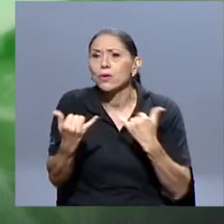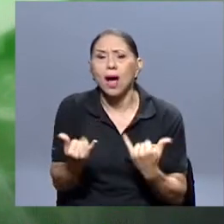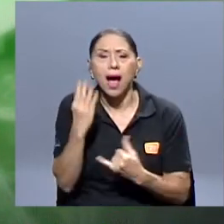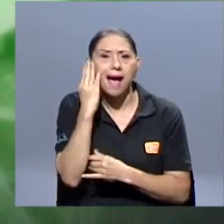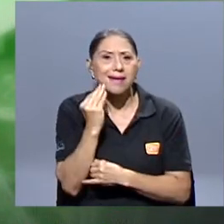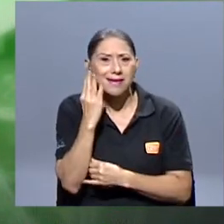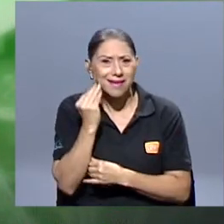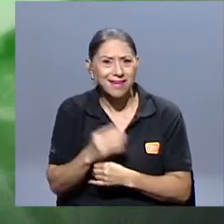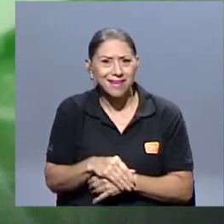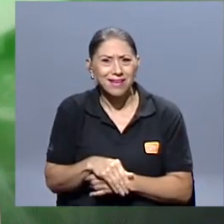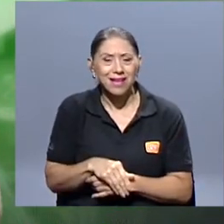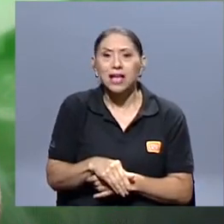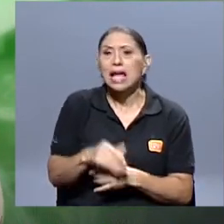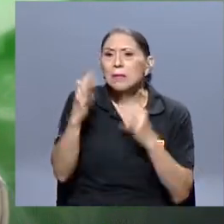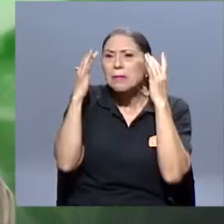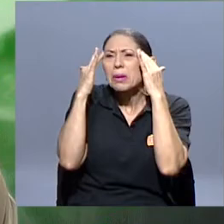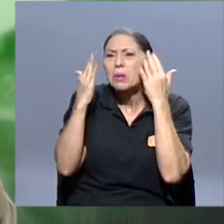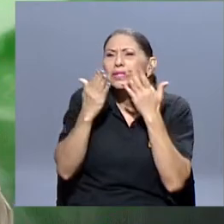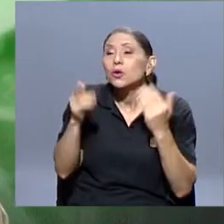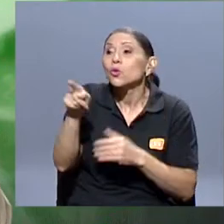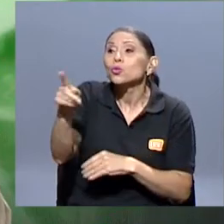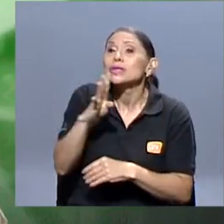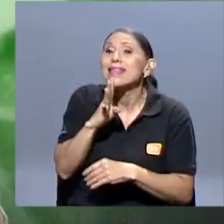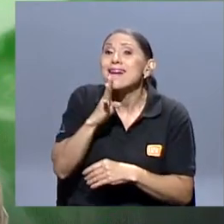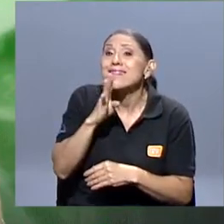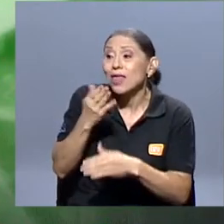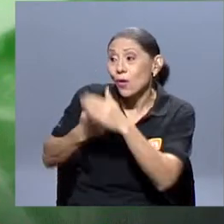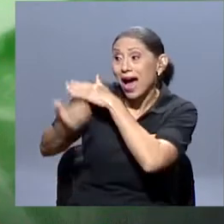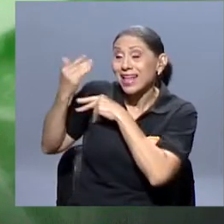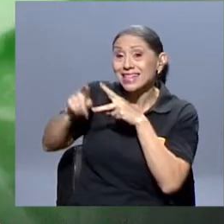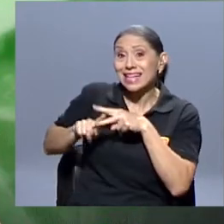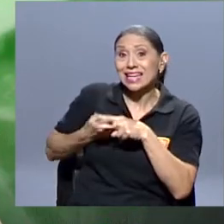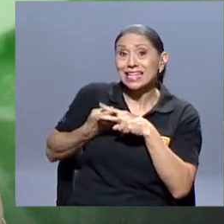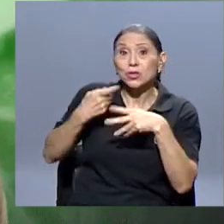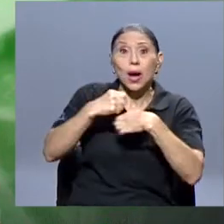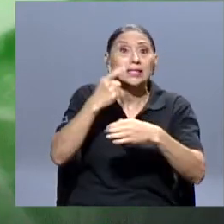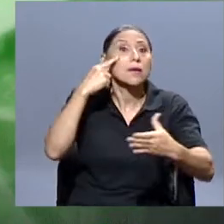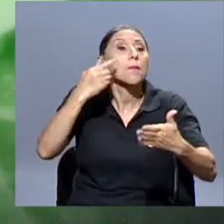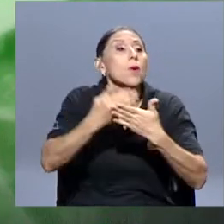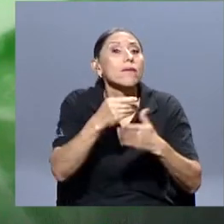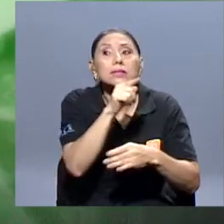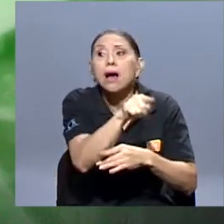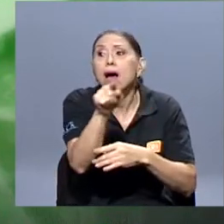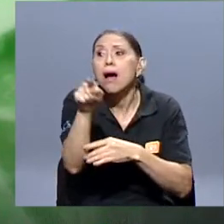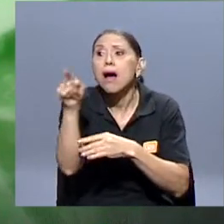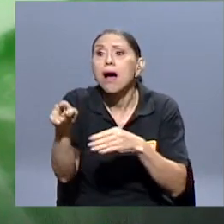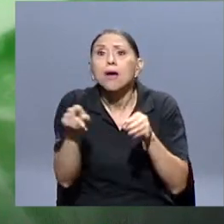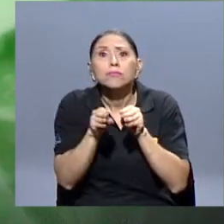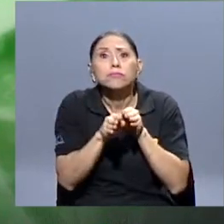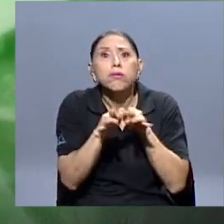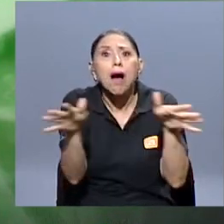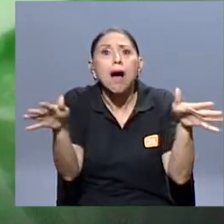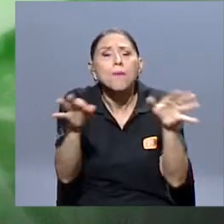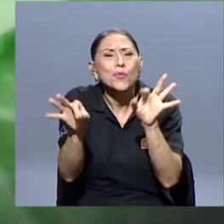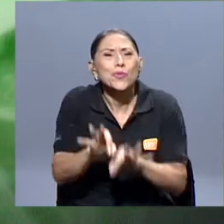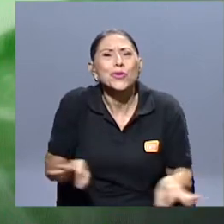viviendo. Y usted ha hablado de que el testeo masivo al inicio fue bastante importante, pero que dejó de hacerse. E inclusive hay un ejemplo que dio